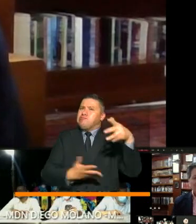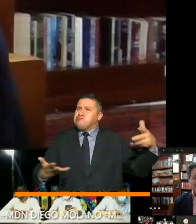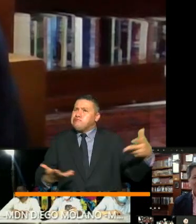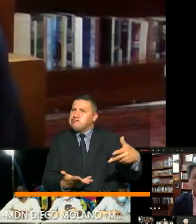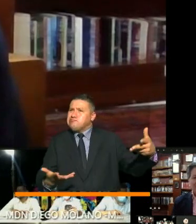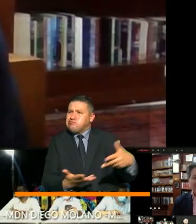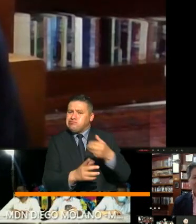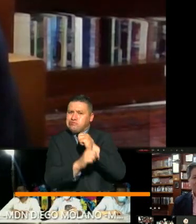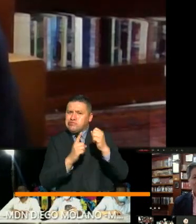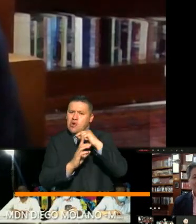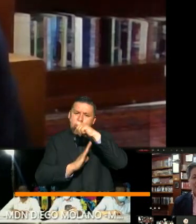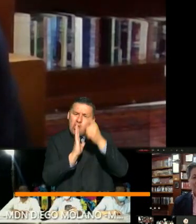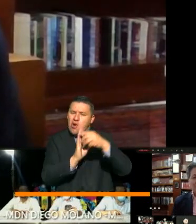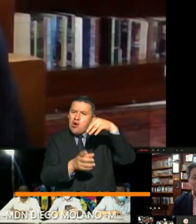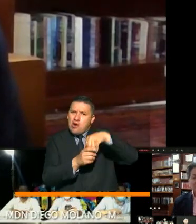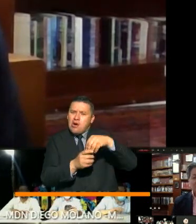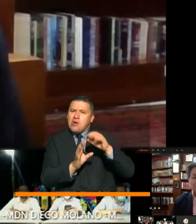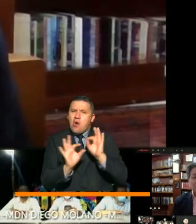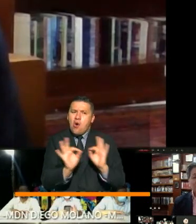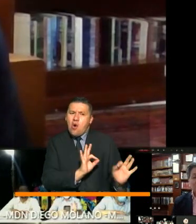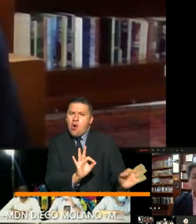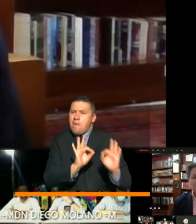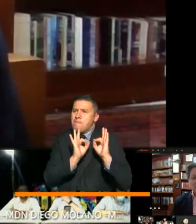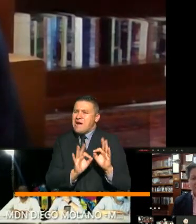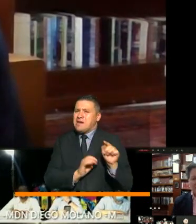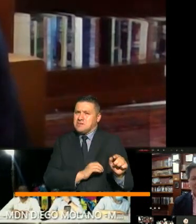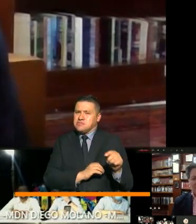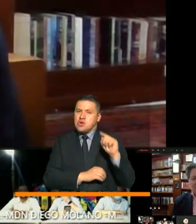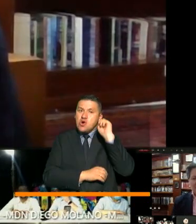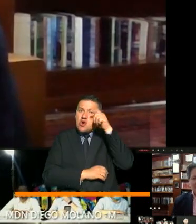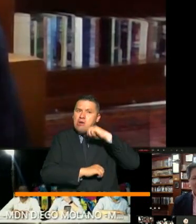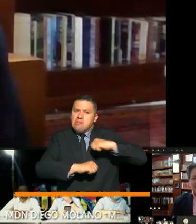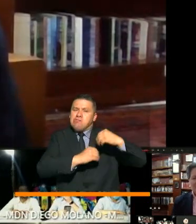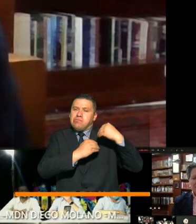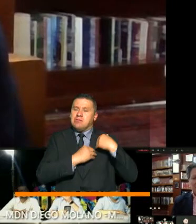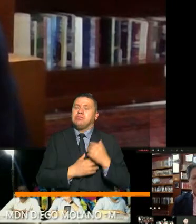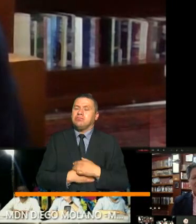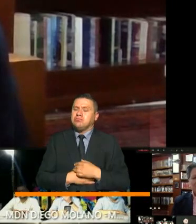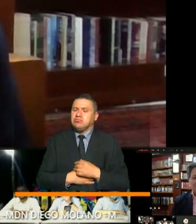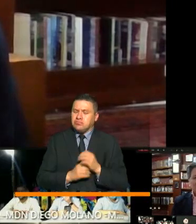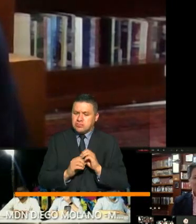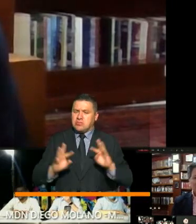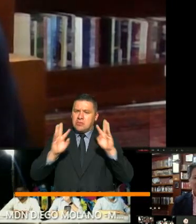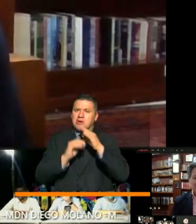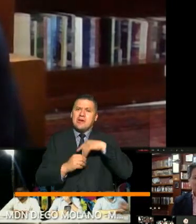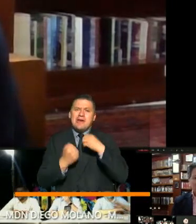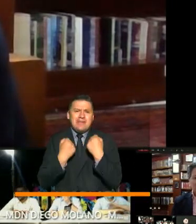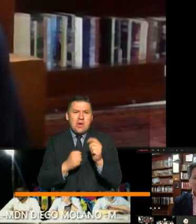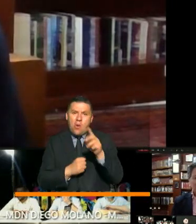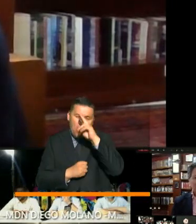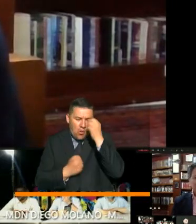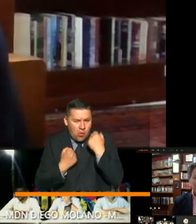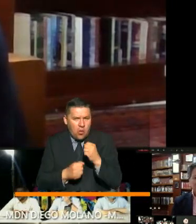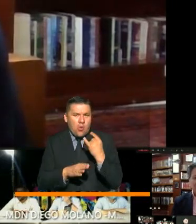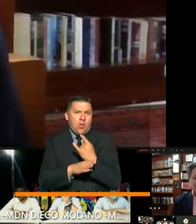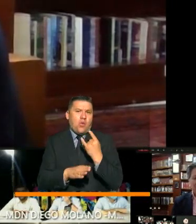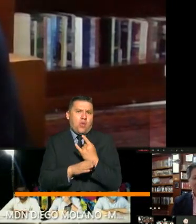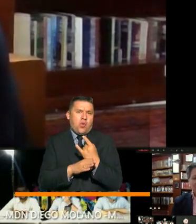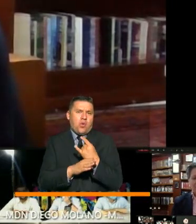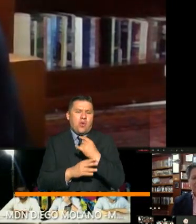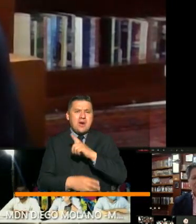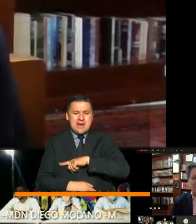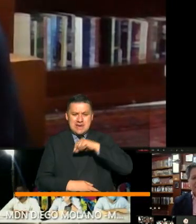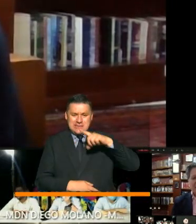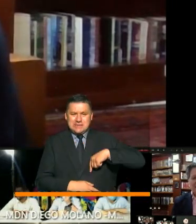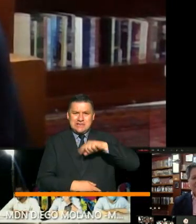solidario, integral, coordinado y sobre todo de todo el gobierno. El esfuerzo titánico en el uso del SISBEN